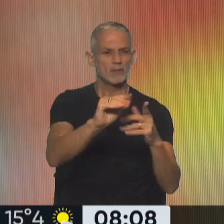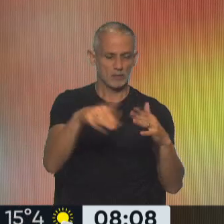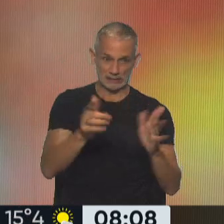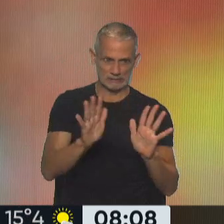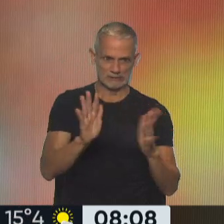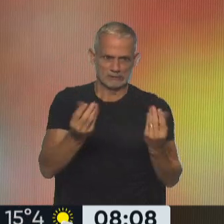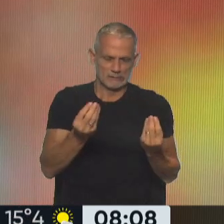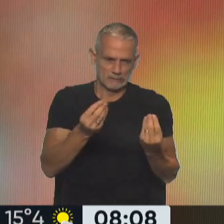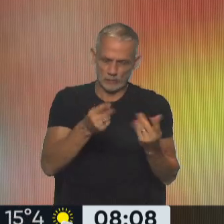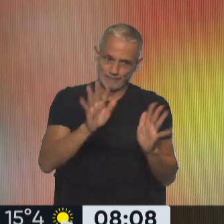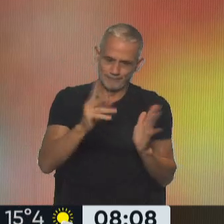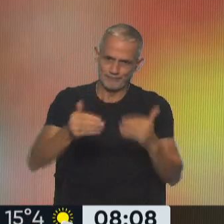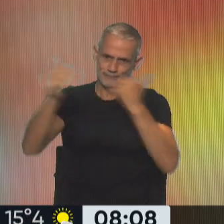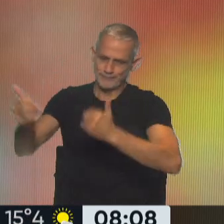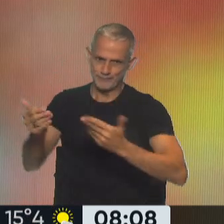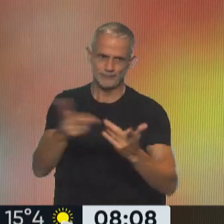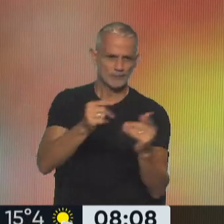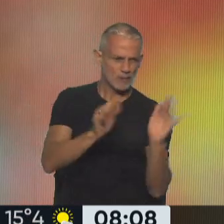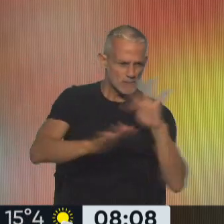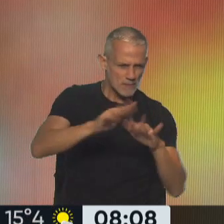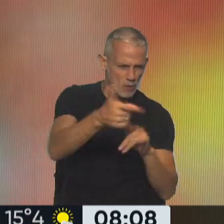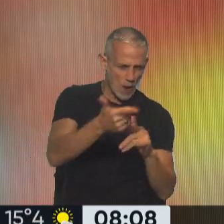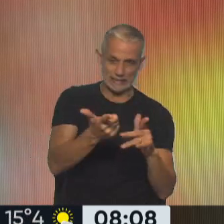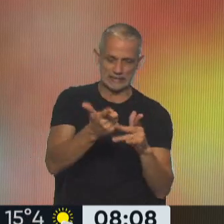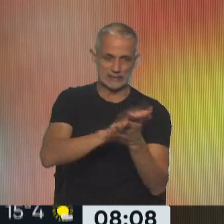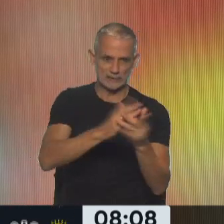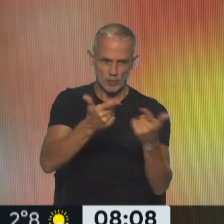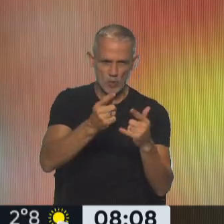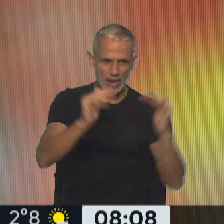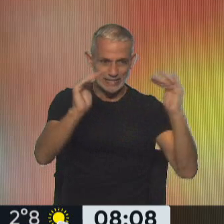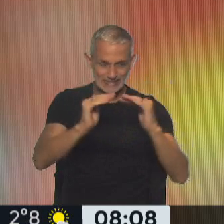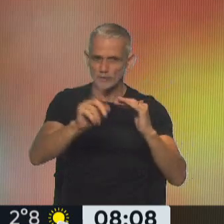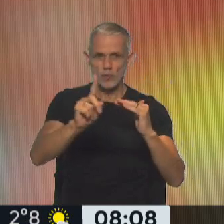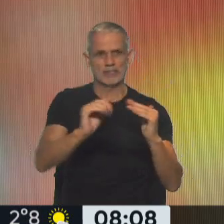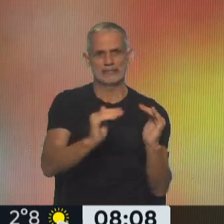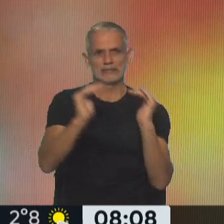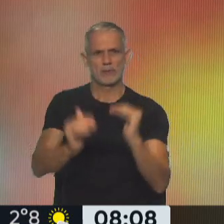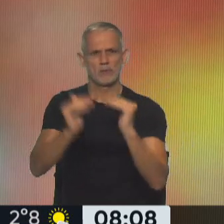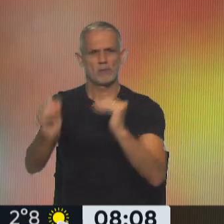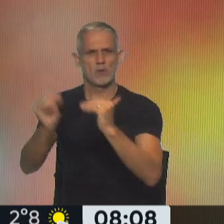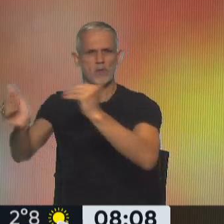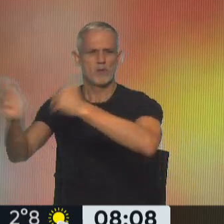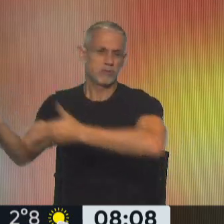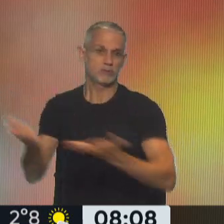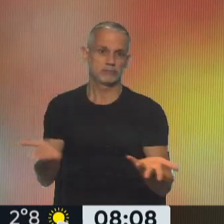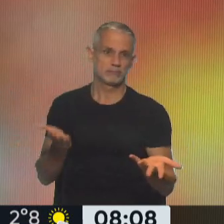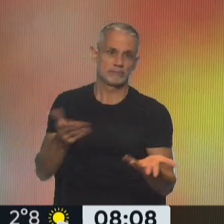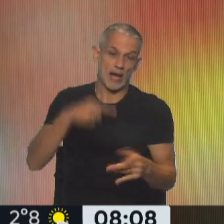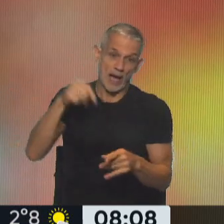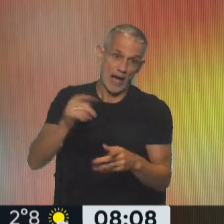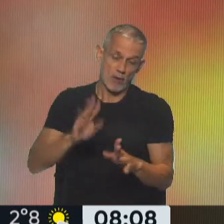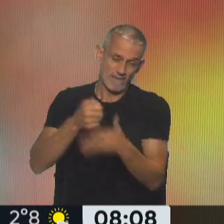las variables no se terminan acomodando para que justamente en ese periodo que vos marcaste la inflación sea tal y se va pateando para adelante y termina